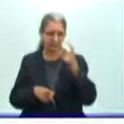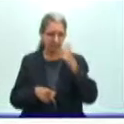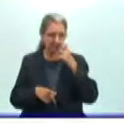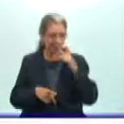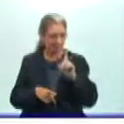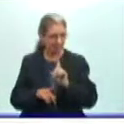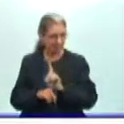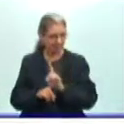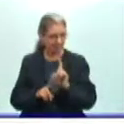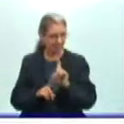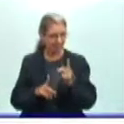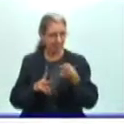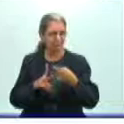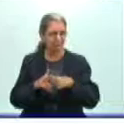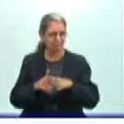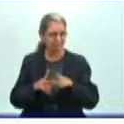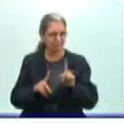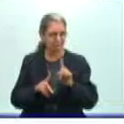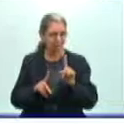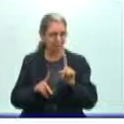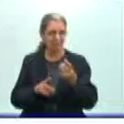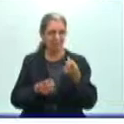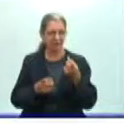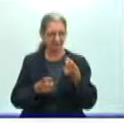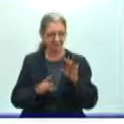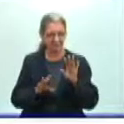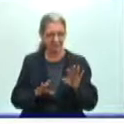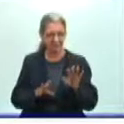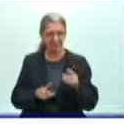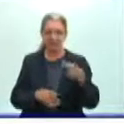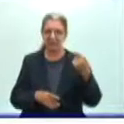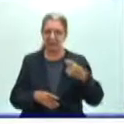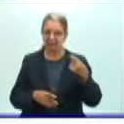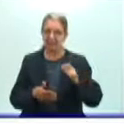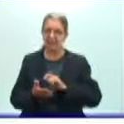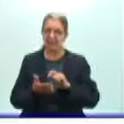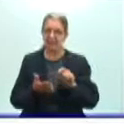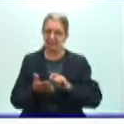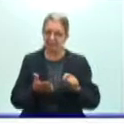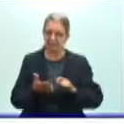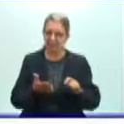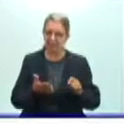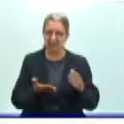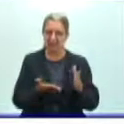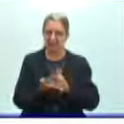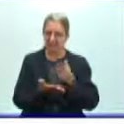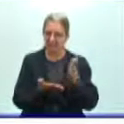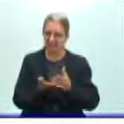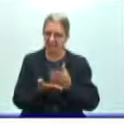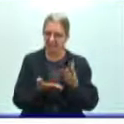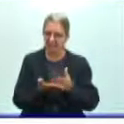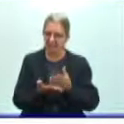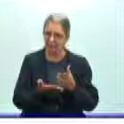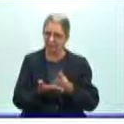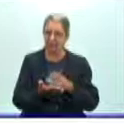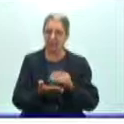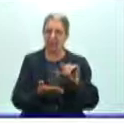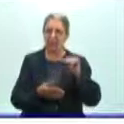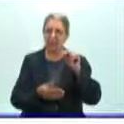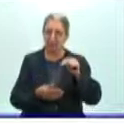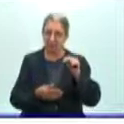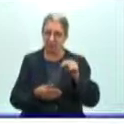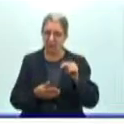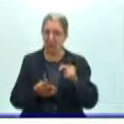concluido la solución del ejercicio. Debes escribir en tu libreta como ahora te va